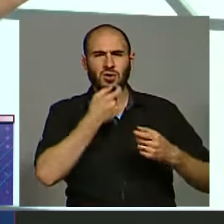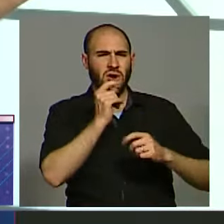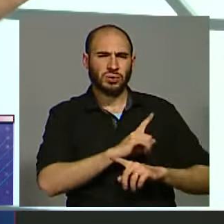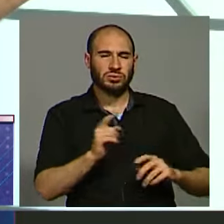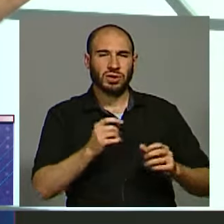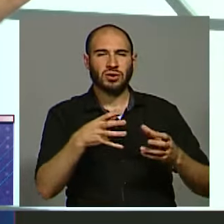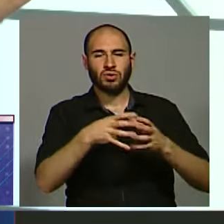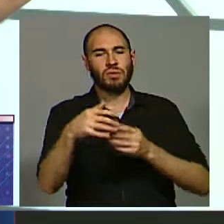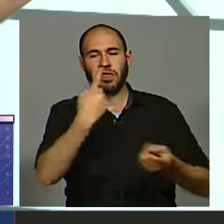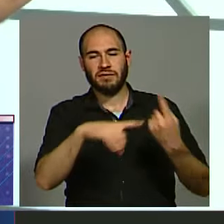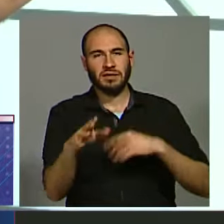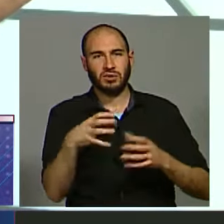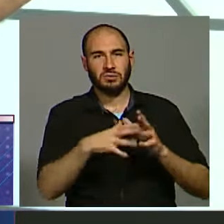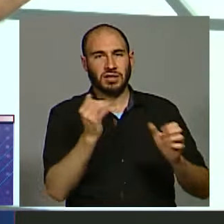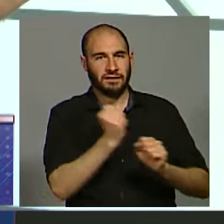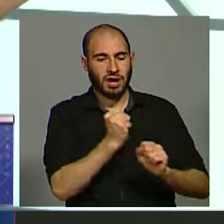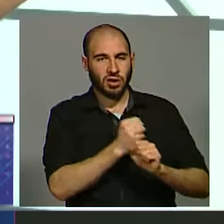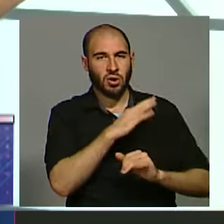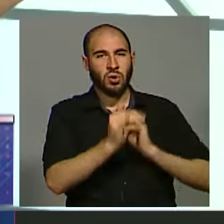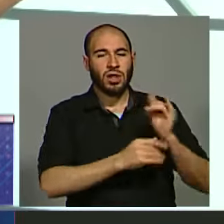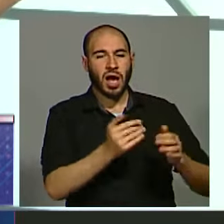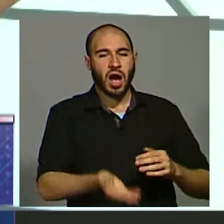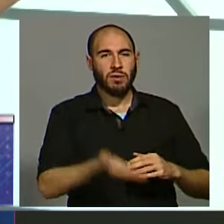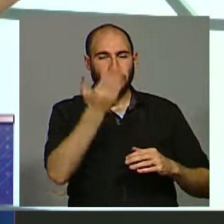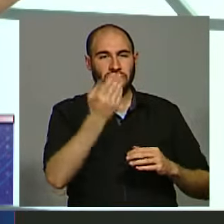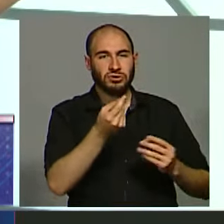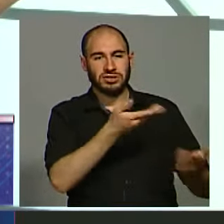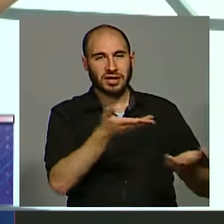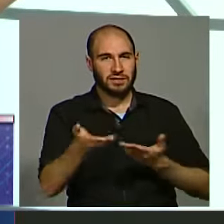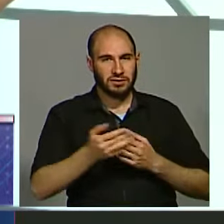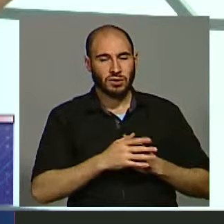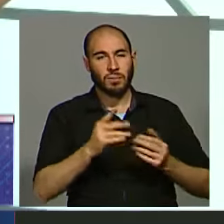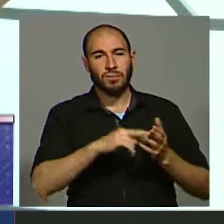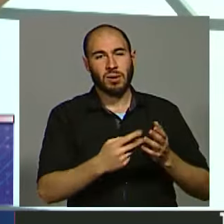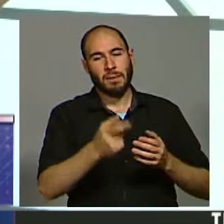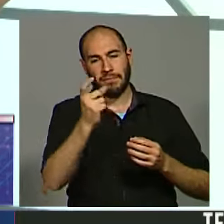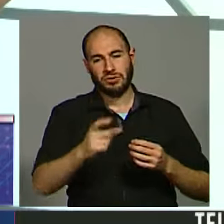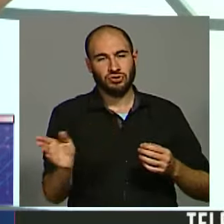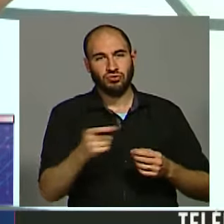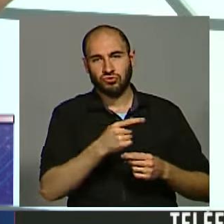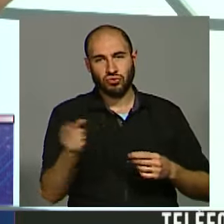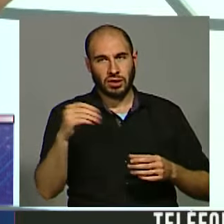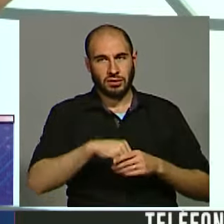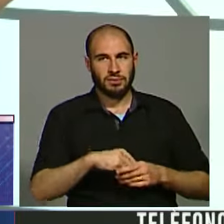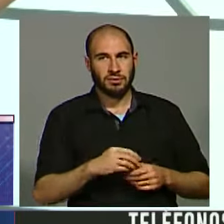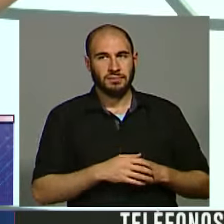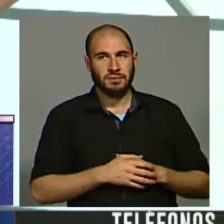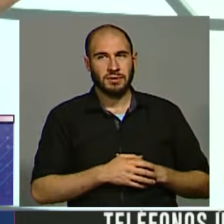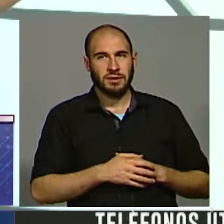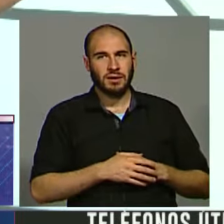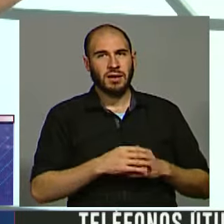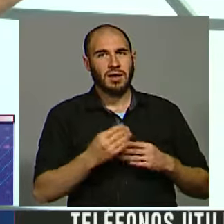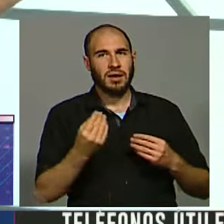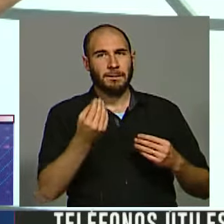que tienen los distintos sectores de los trabajadores. Habló del aumento de las tarifas, lo cual impacta en el bolsillo de los trabajadores. Si bien hay que decir, Gastón,